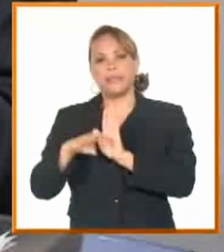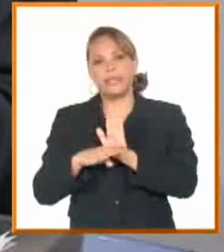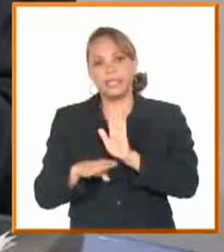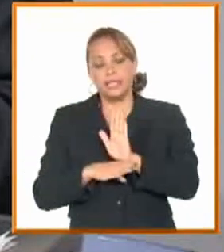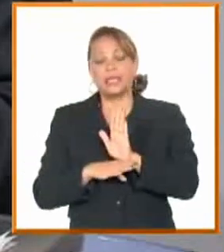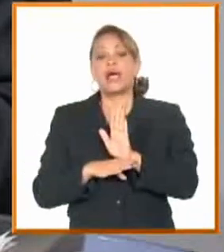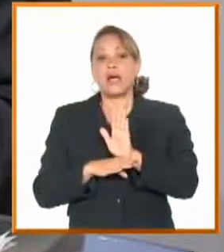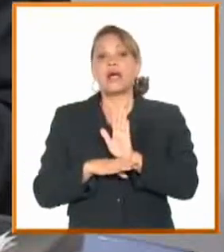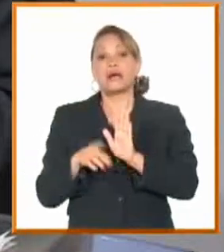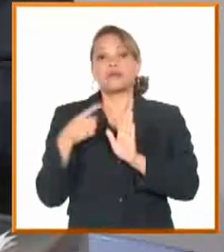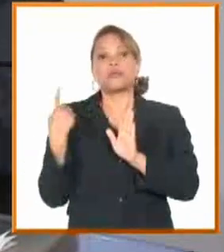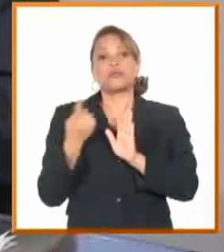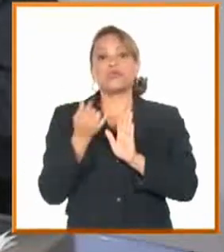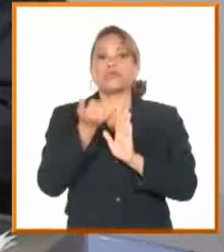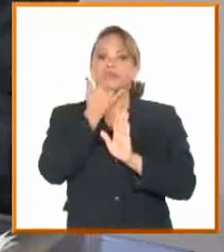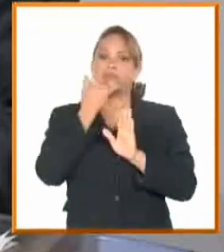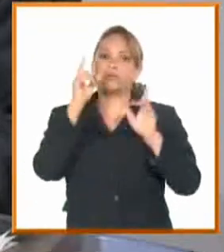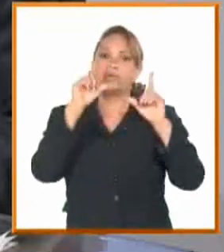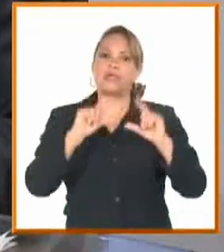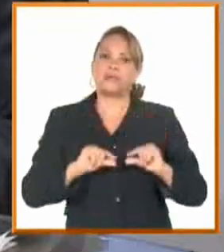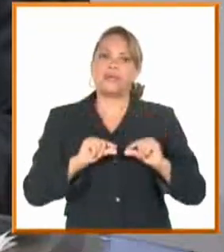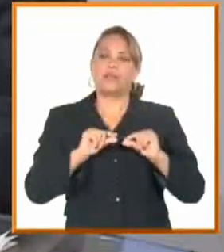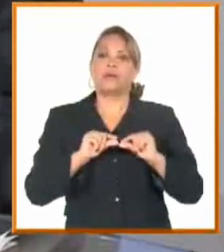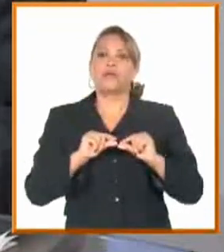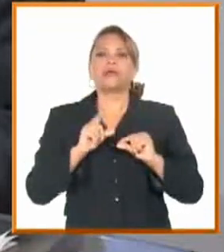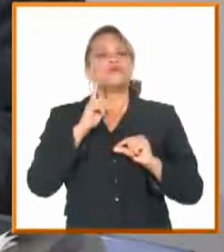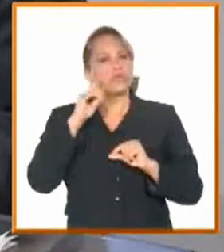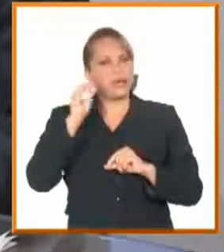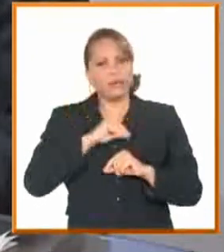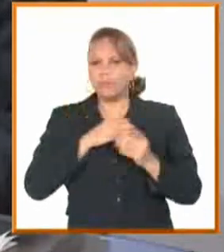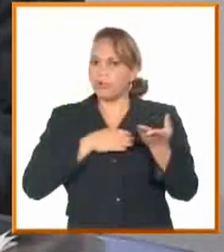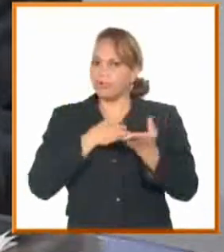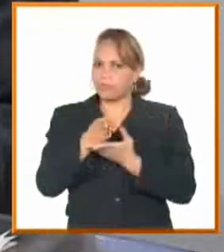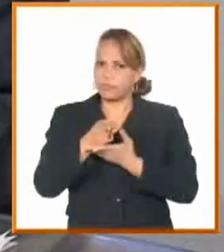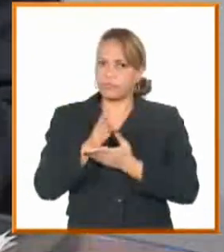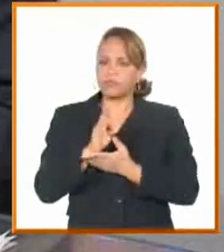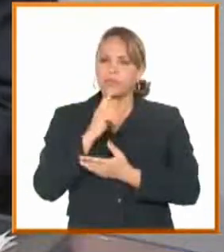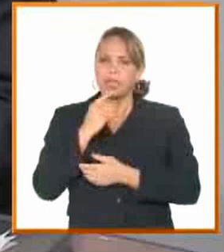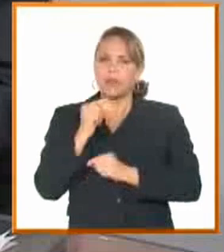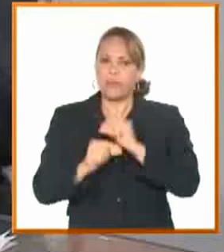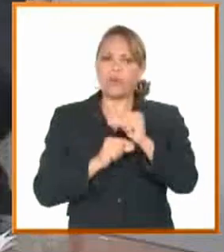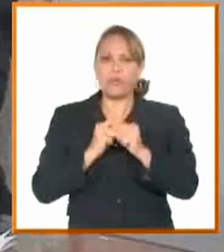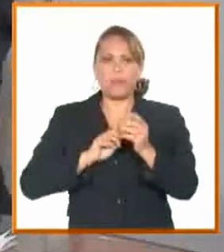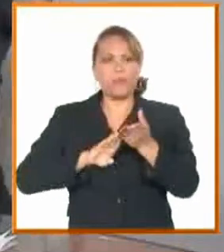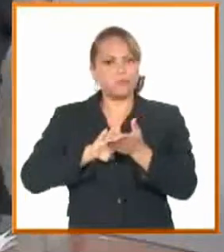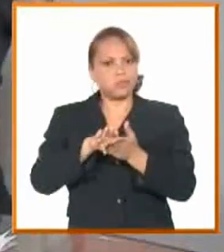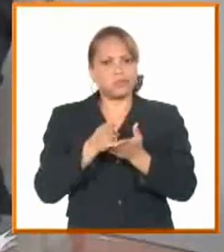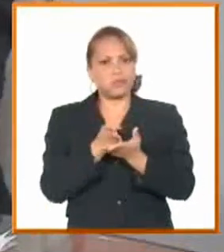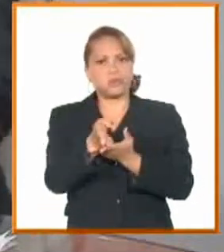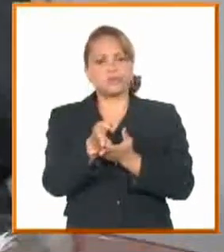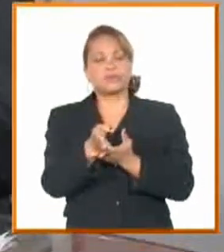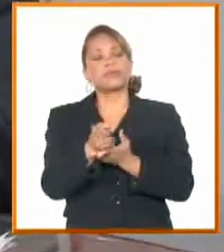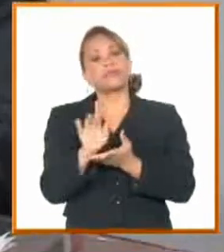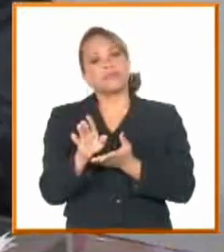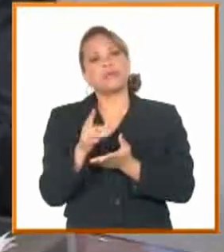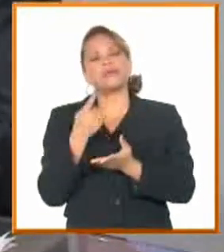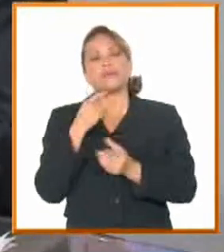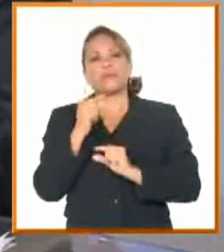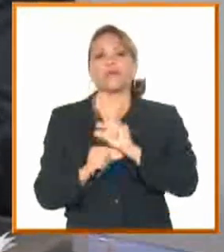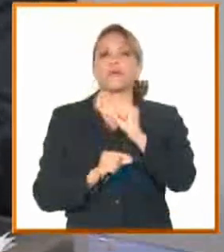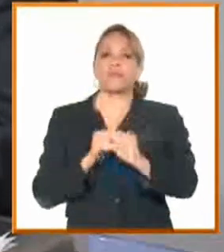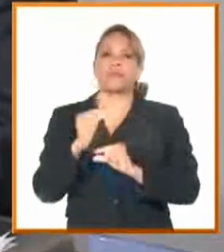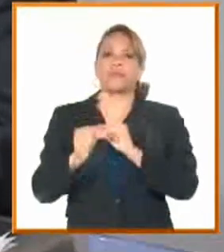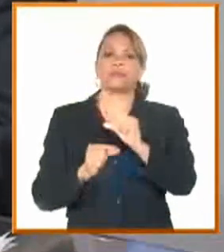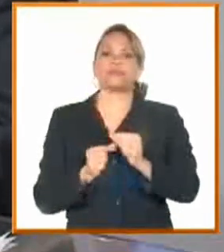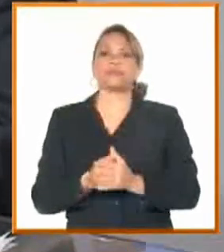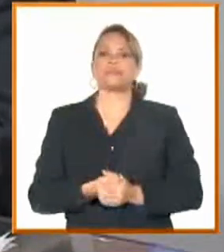Nosotros salimos con menos afectación porque de esto salimos, no queda la menor duda, como hemos salido de otras situaciones más complejas. Pero